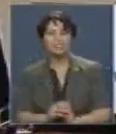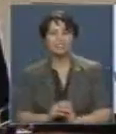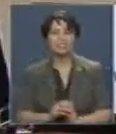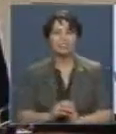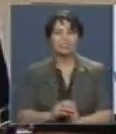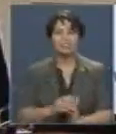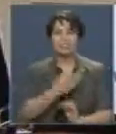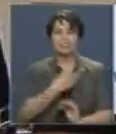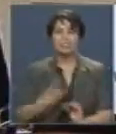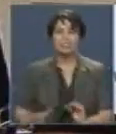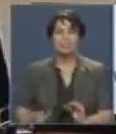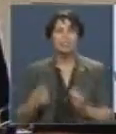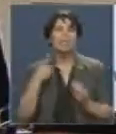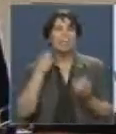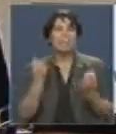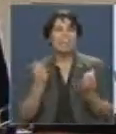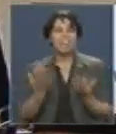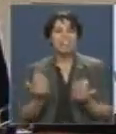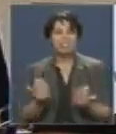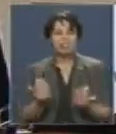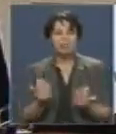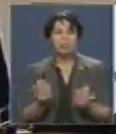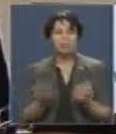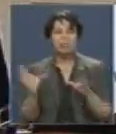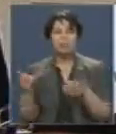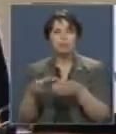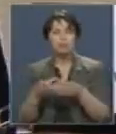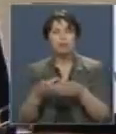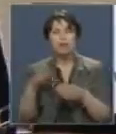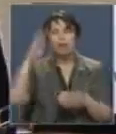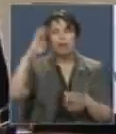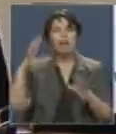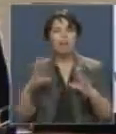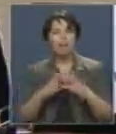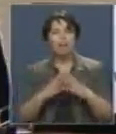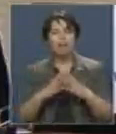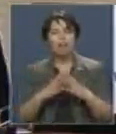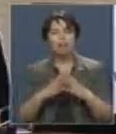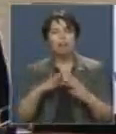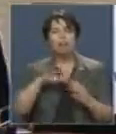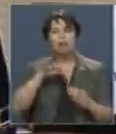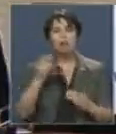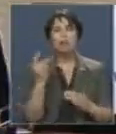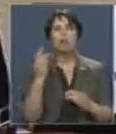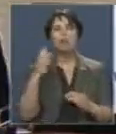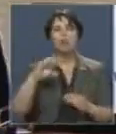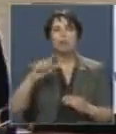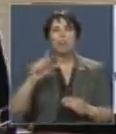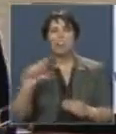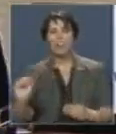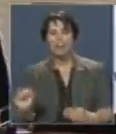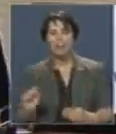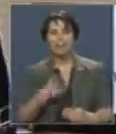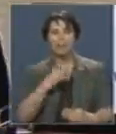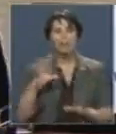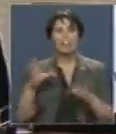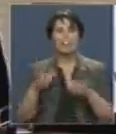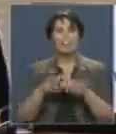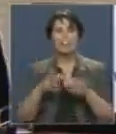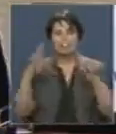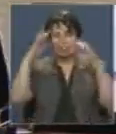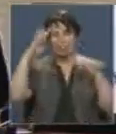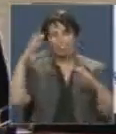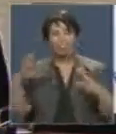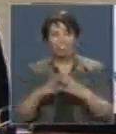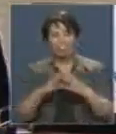Presidenta, ¿para qué necesitamos un comando paramilitar como el Comando Jungla? ¿Por qué el Comando Jungla